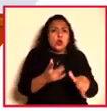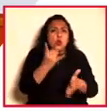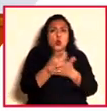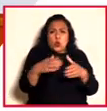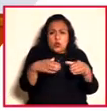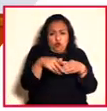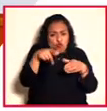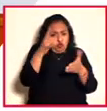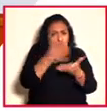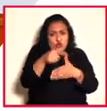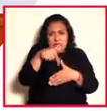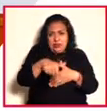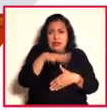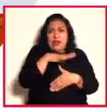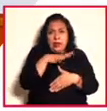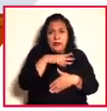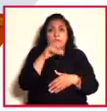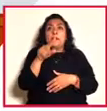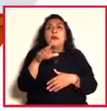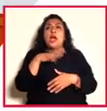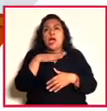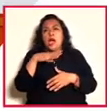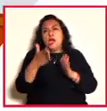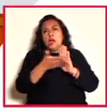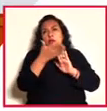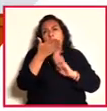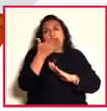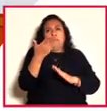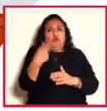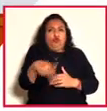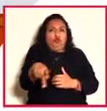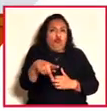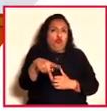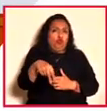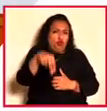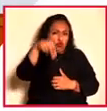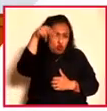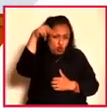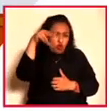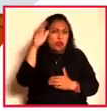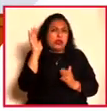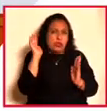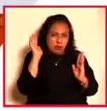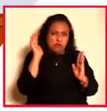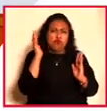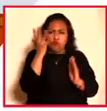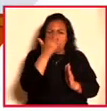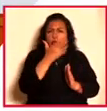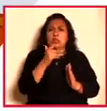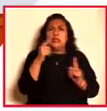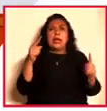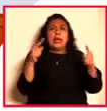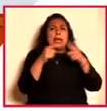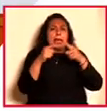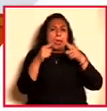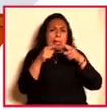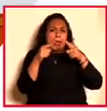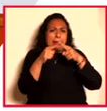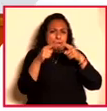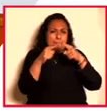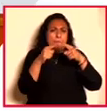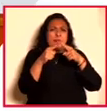aquí. Tenemos también arquitectura pues muy norestense, vernácula, muy bonita. Tenemos una capilla que del